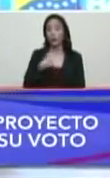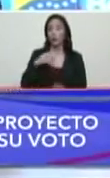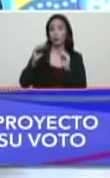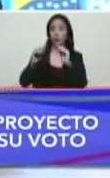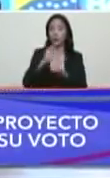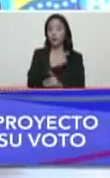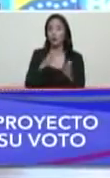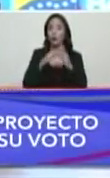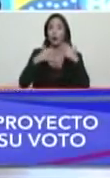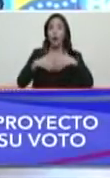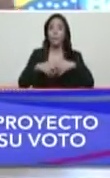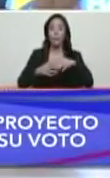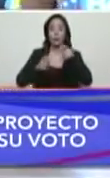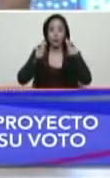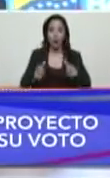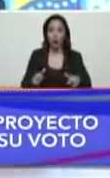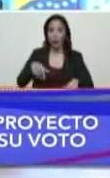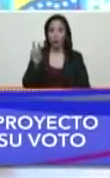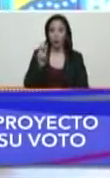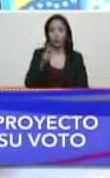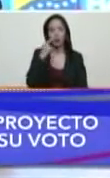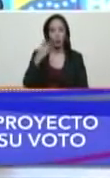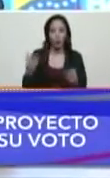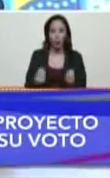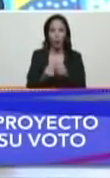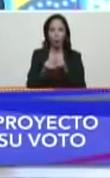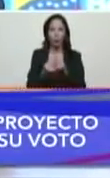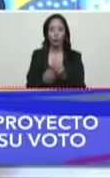venezolanos, vamos juntos.